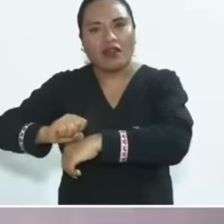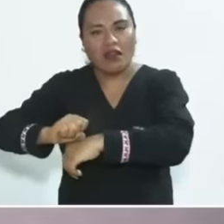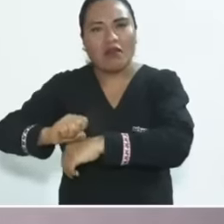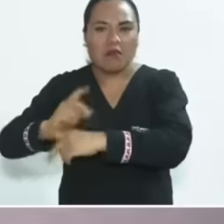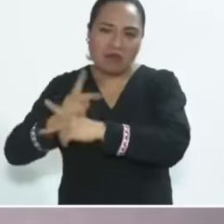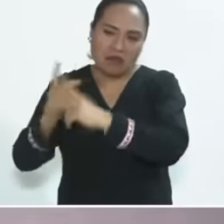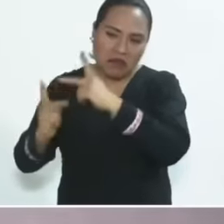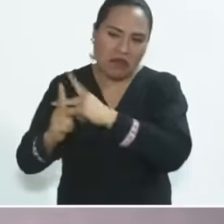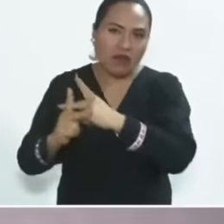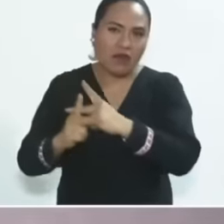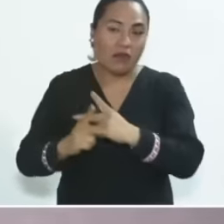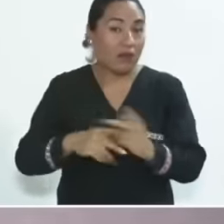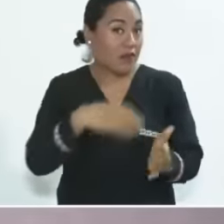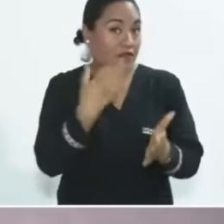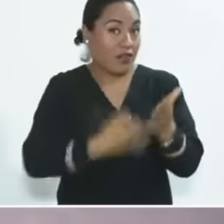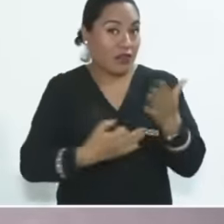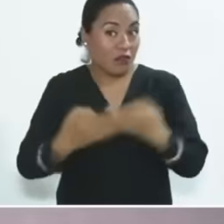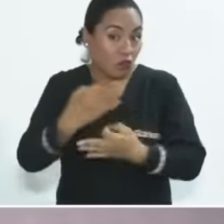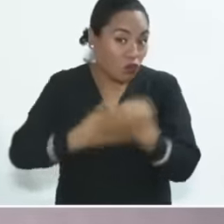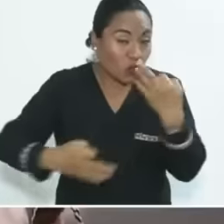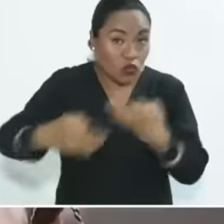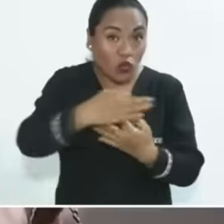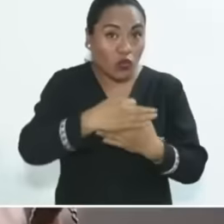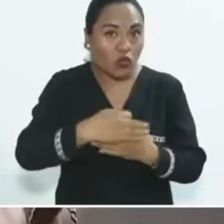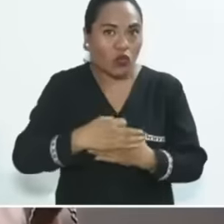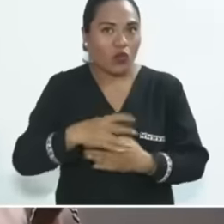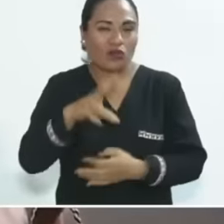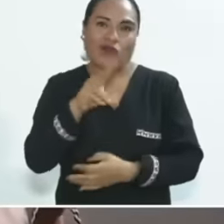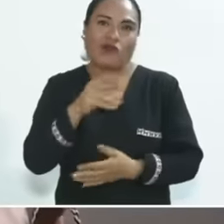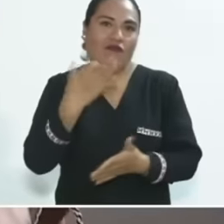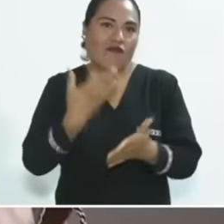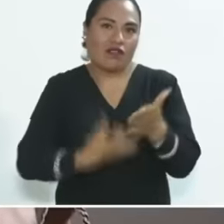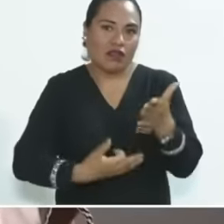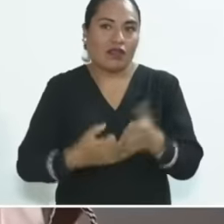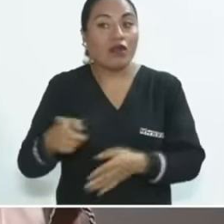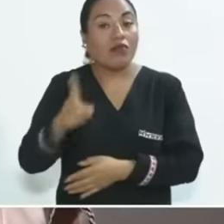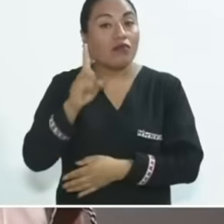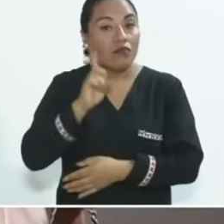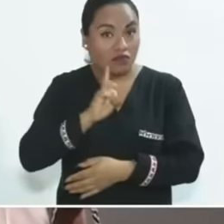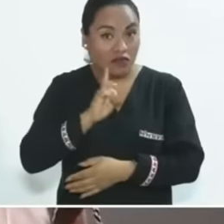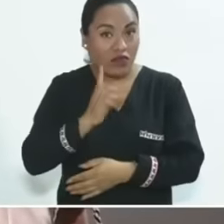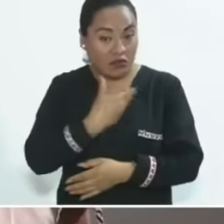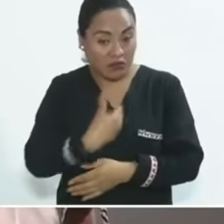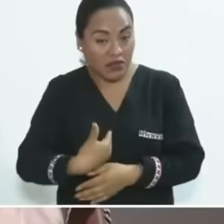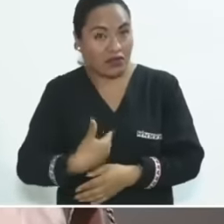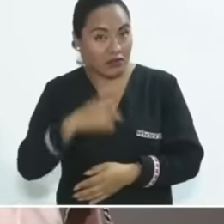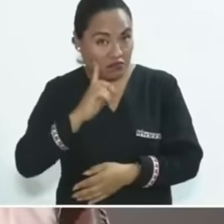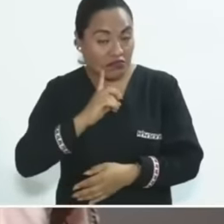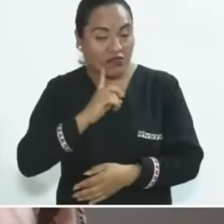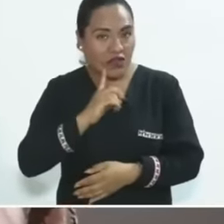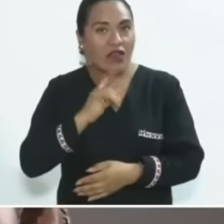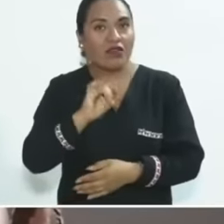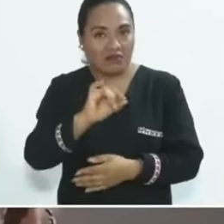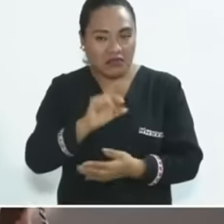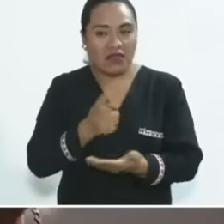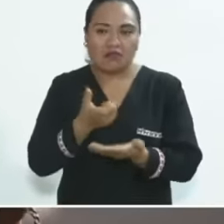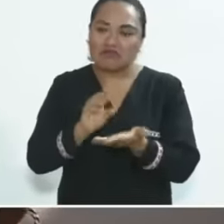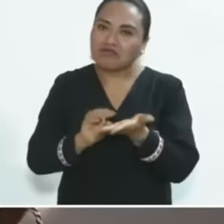no a todos, no es universal. Y ella va a entregar